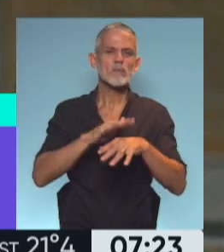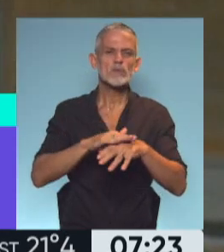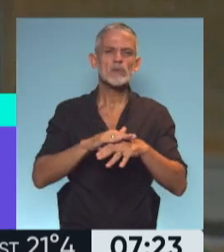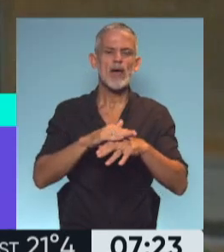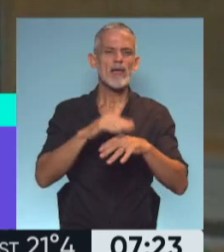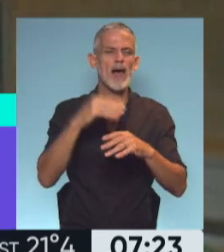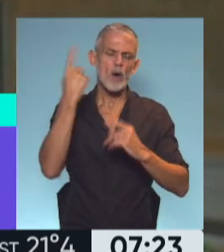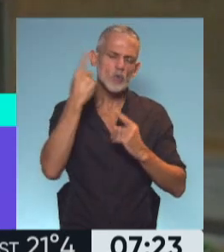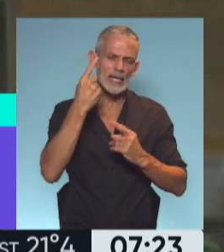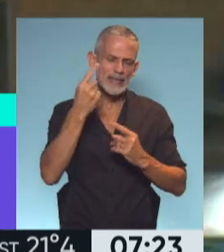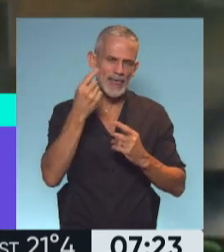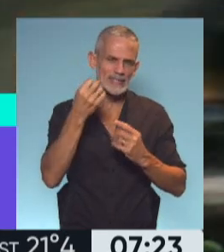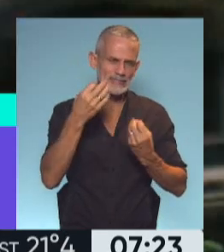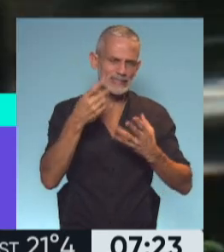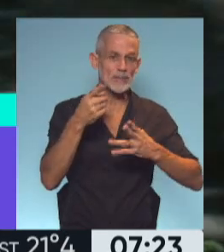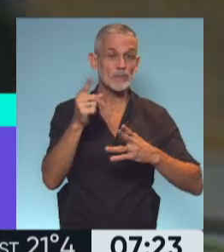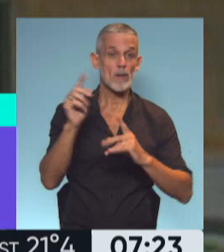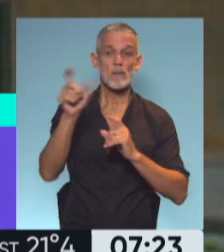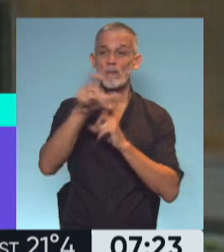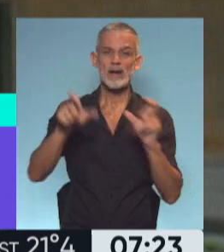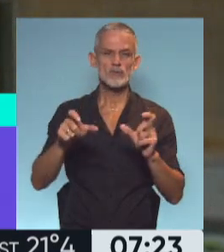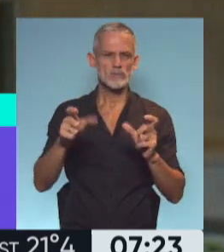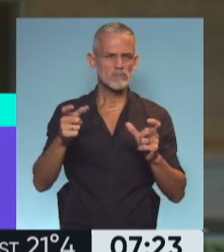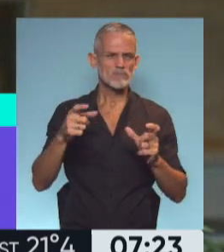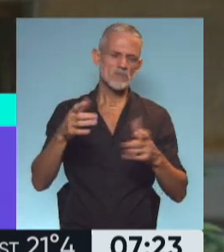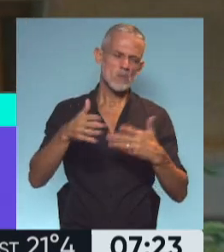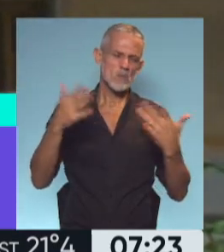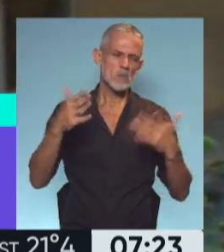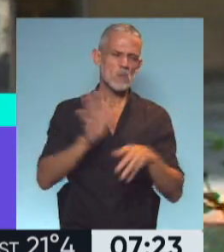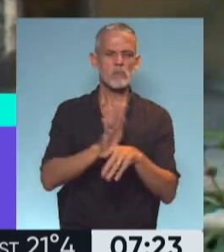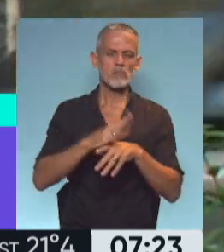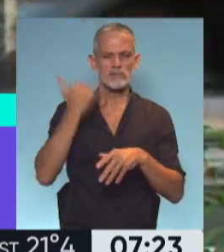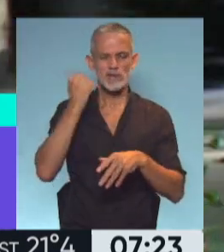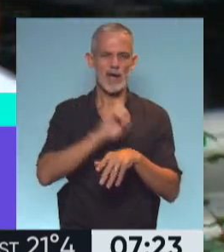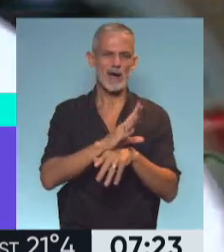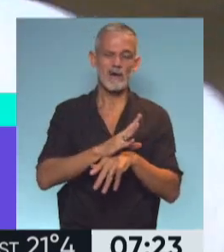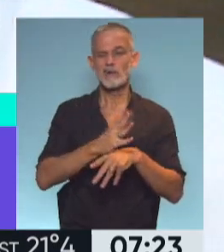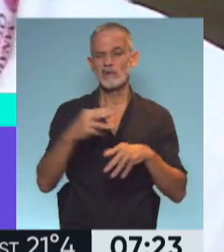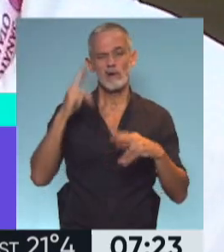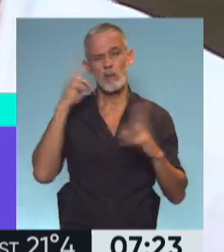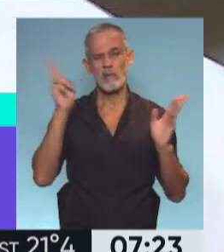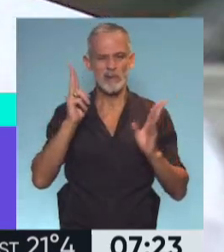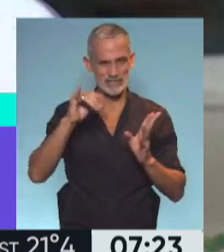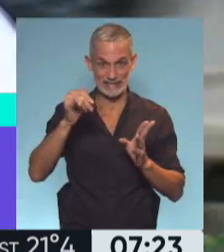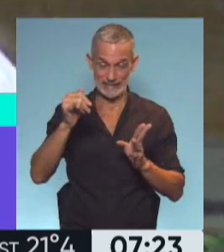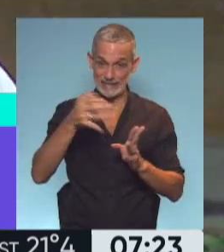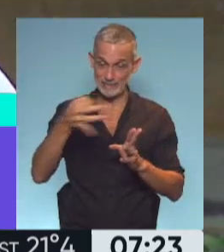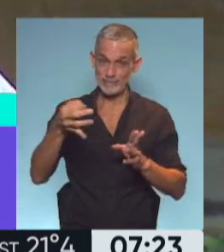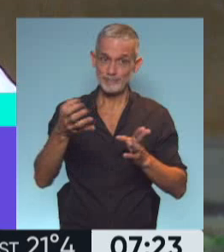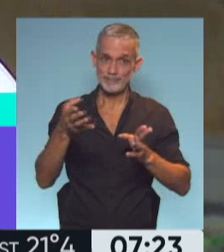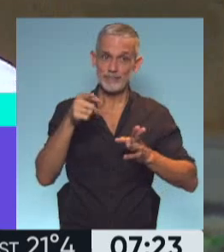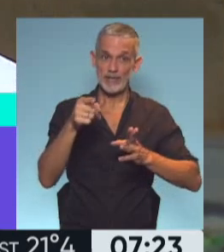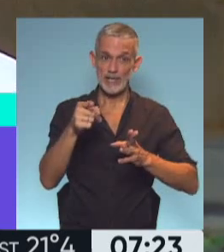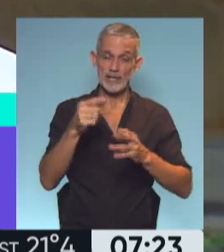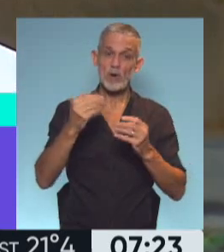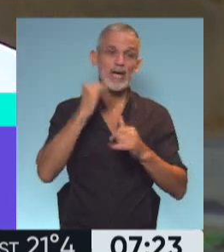las autoridades al respecto, el ciudadano común le perdió el respeto al coronavirus? Sí, absolutamente. Y esto tiene